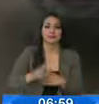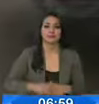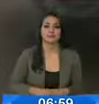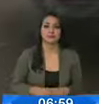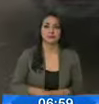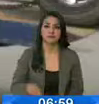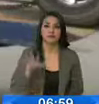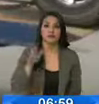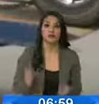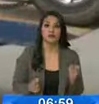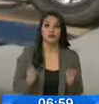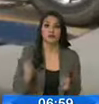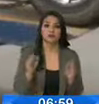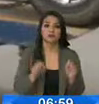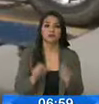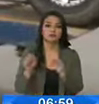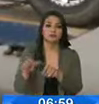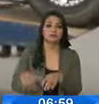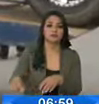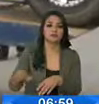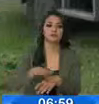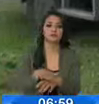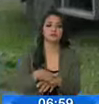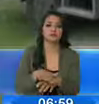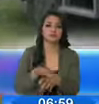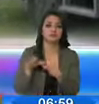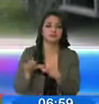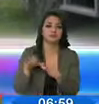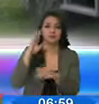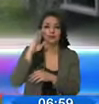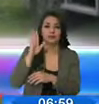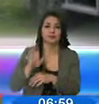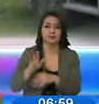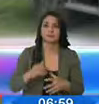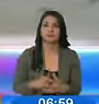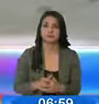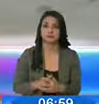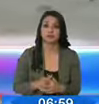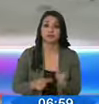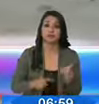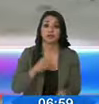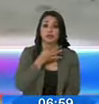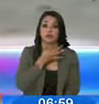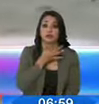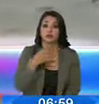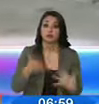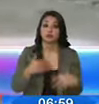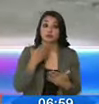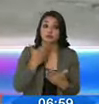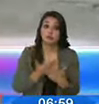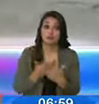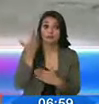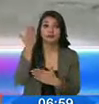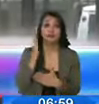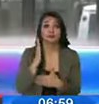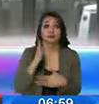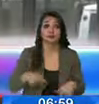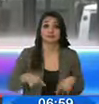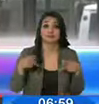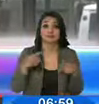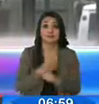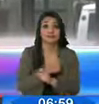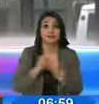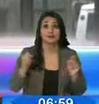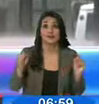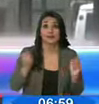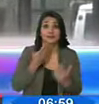5 vehículos fueron trasladados a los patios de retención, mientras los asustados ocupantes agradecían el haber salido ilesos. Gracias a Dios